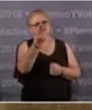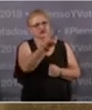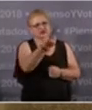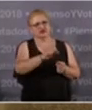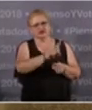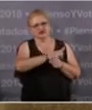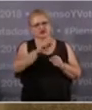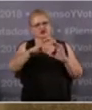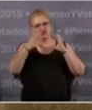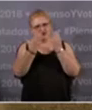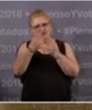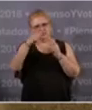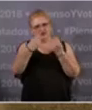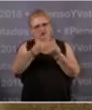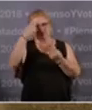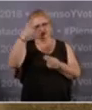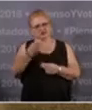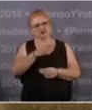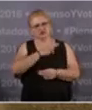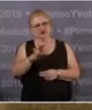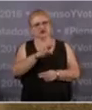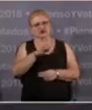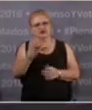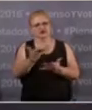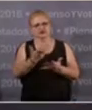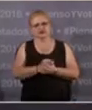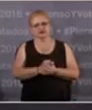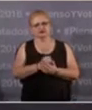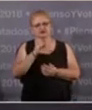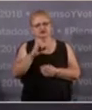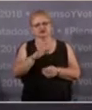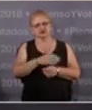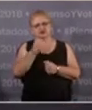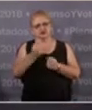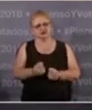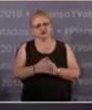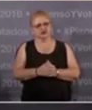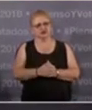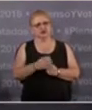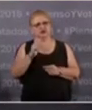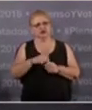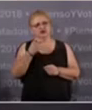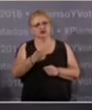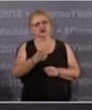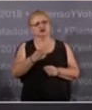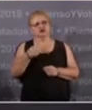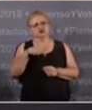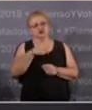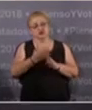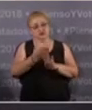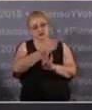de la Unión para que esto se vuelva realidad? Sí, por supuesto. En materia de prevención necesitamos, por un